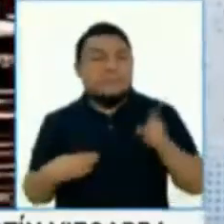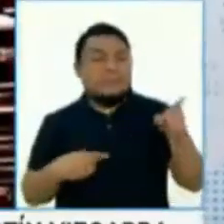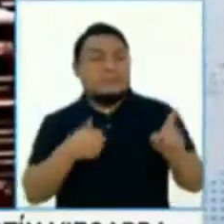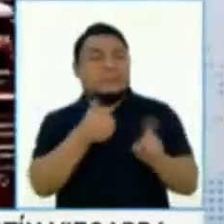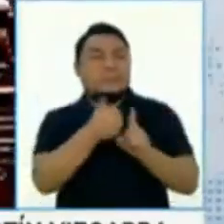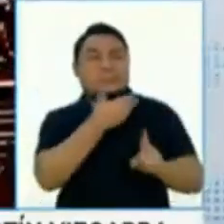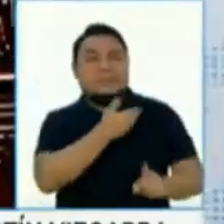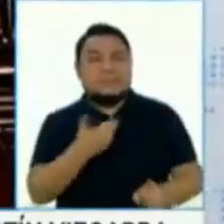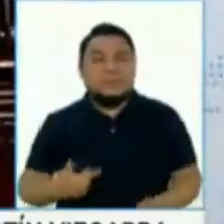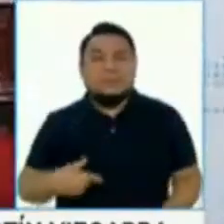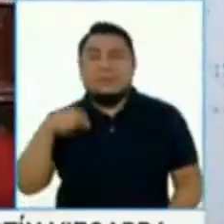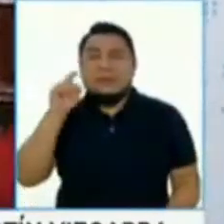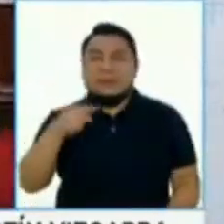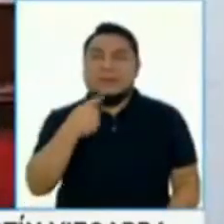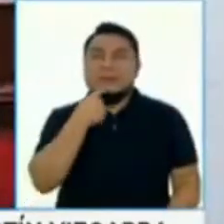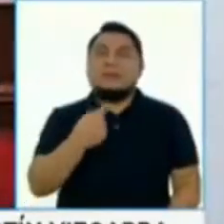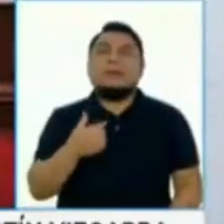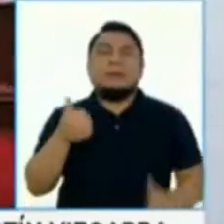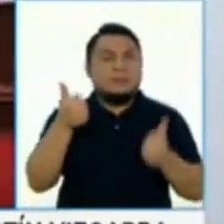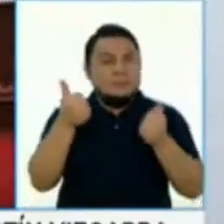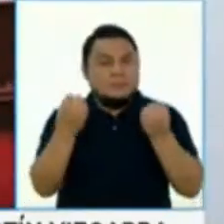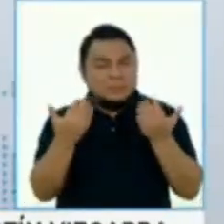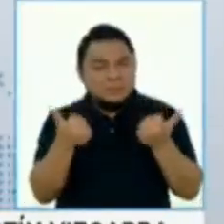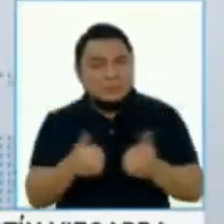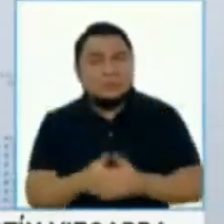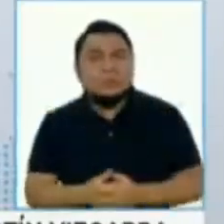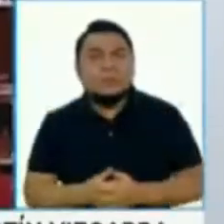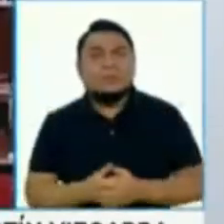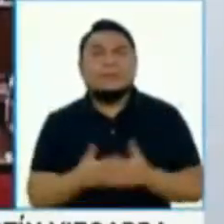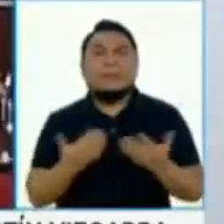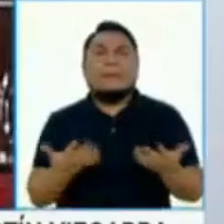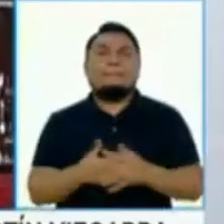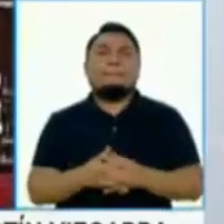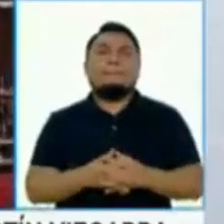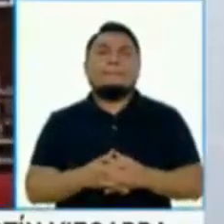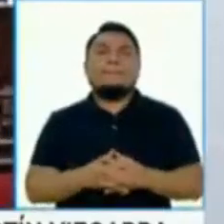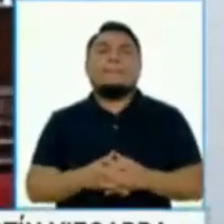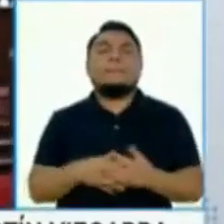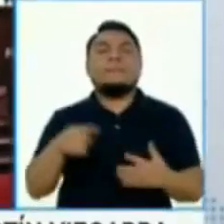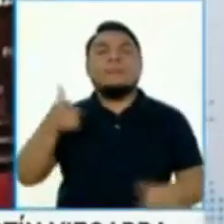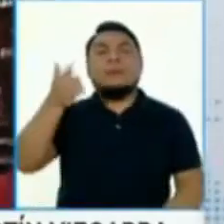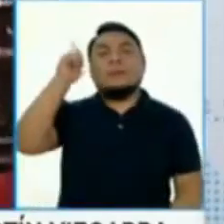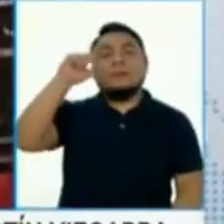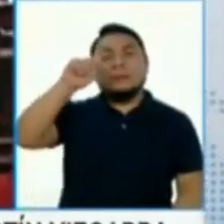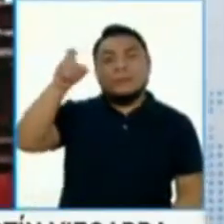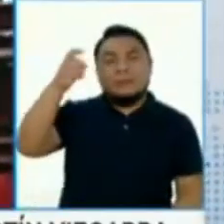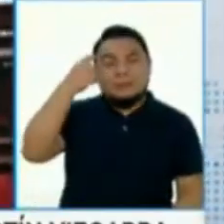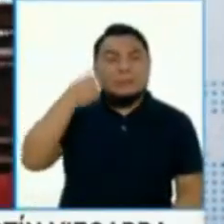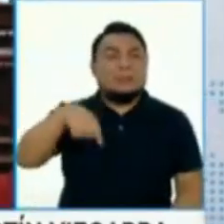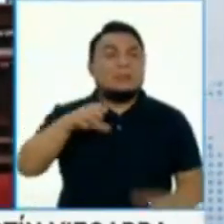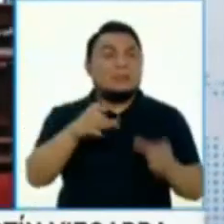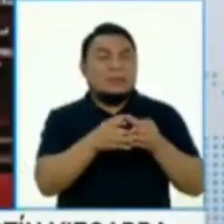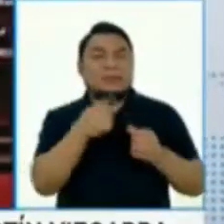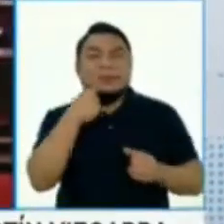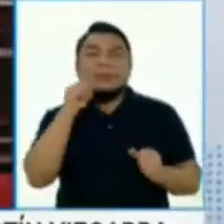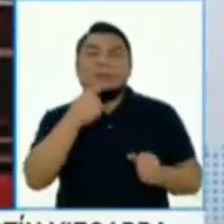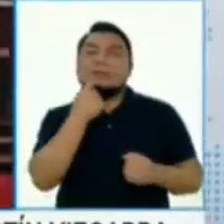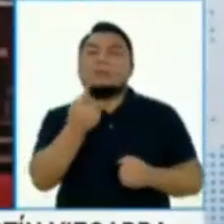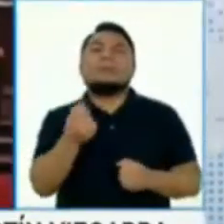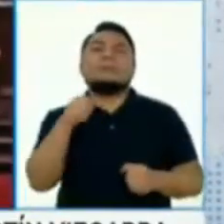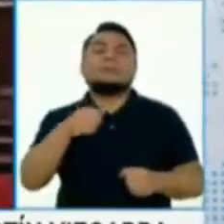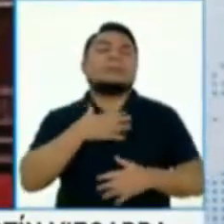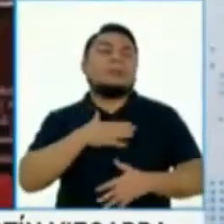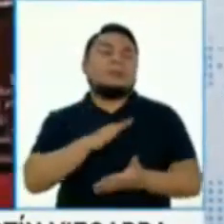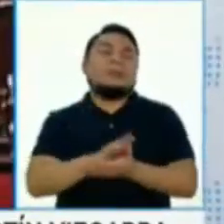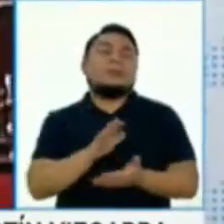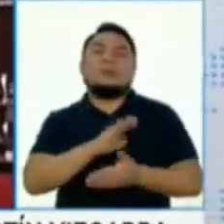deben darle la lectura adecuada los líderes políticos y las marcas han expresado su disconformidad